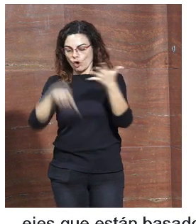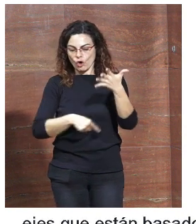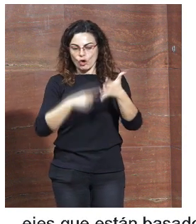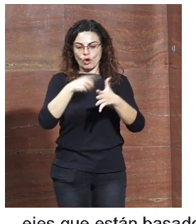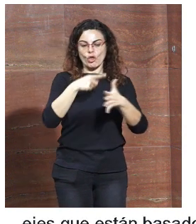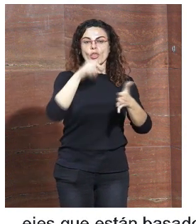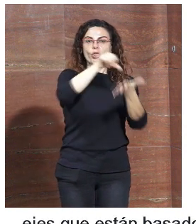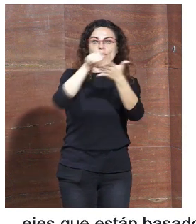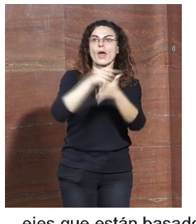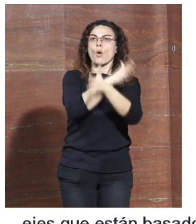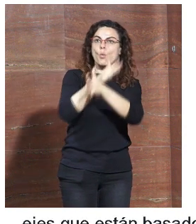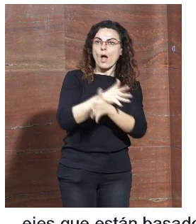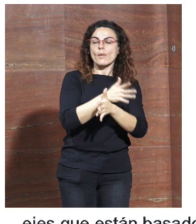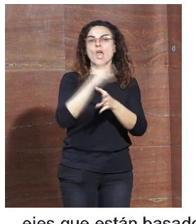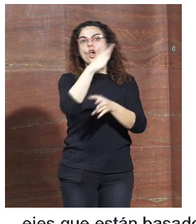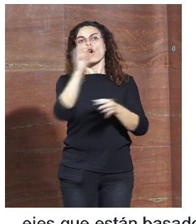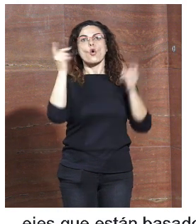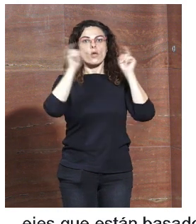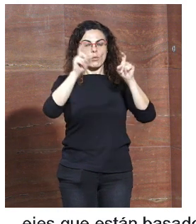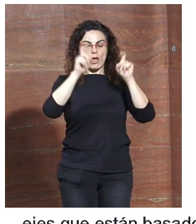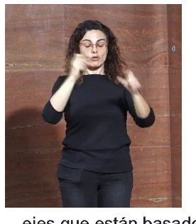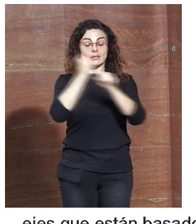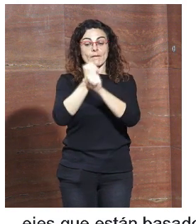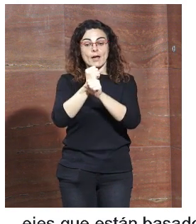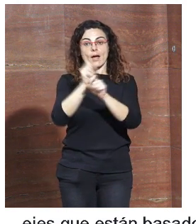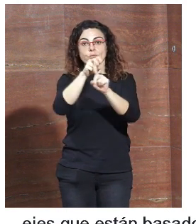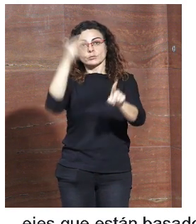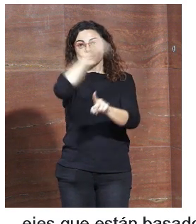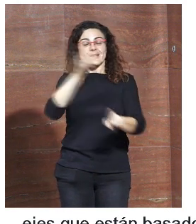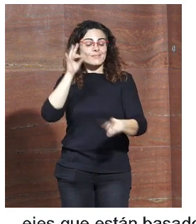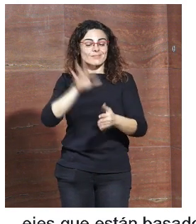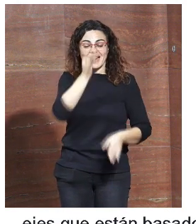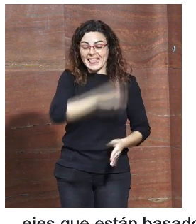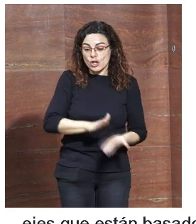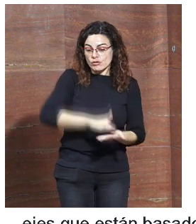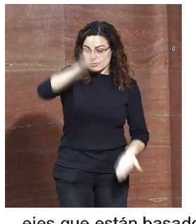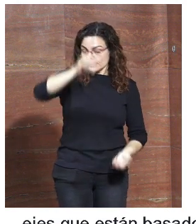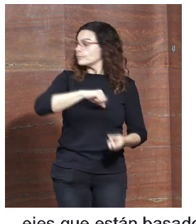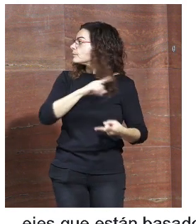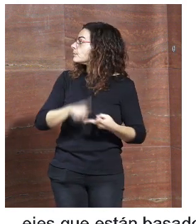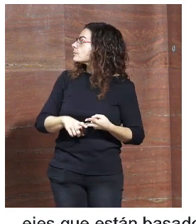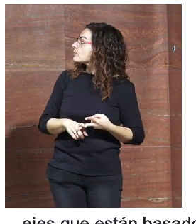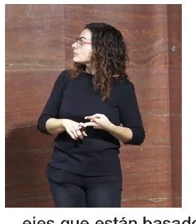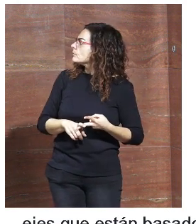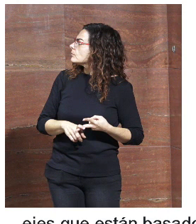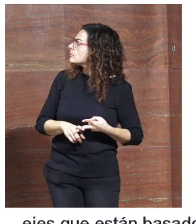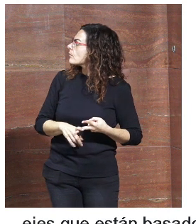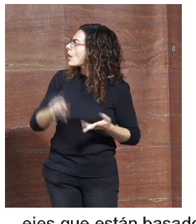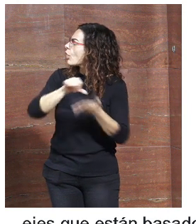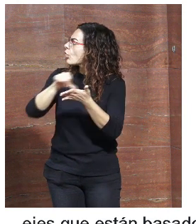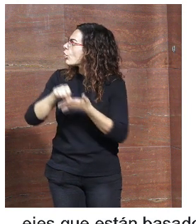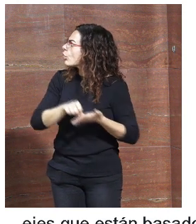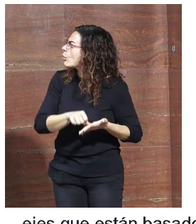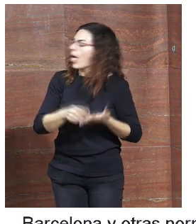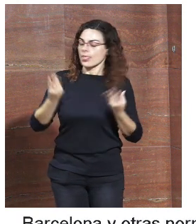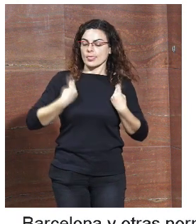jugable y coeducadora, es decir, trabajar también la igualdad de género desde la infancia. Ciudad habitable, que tiene que ver con el derecho de la vivienda, cómo son estas viviendas